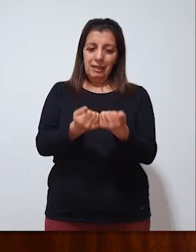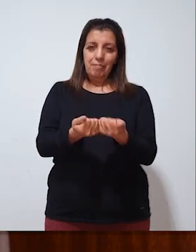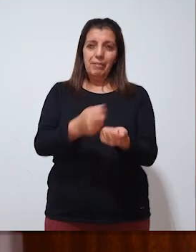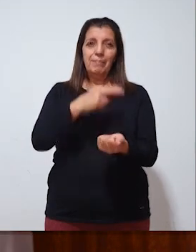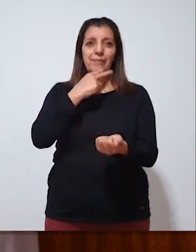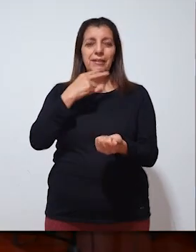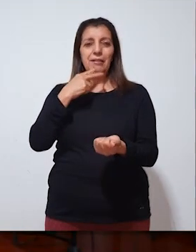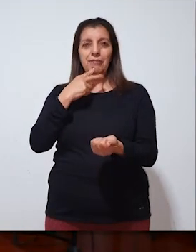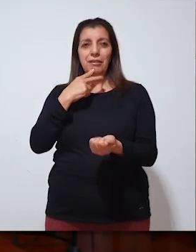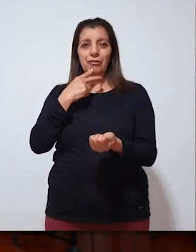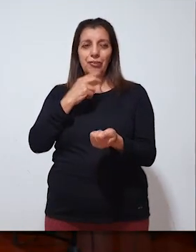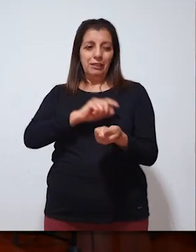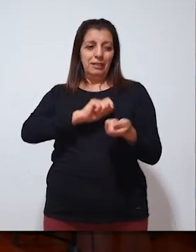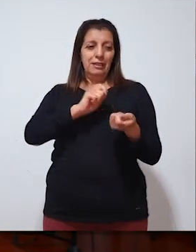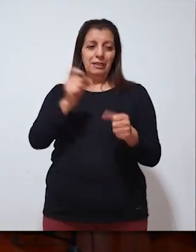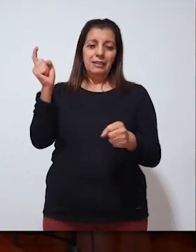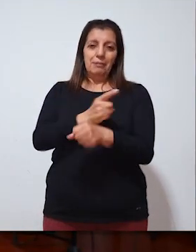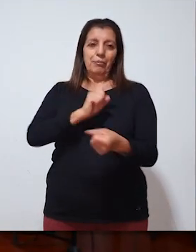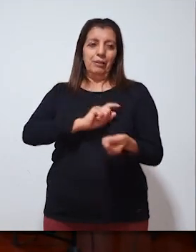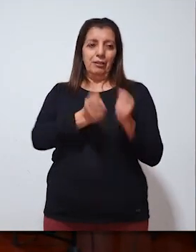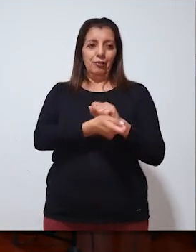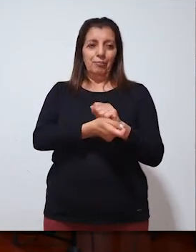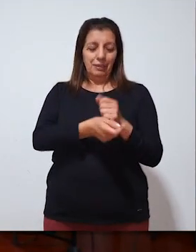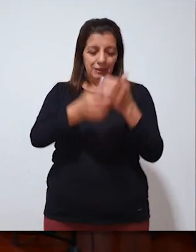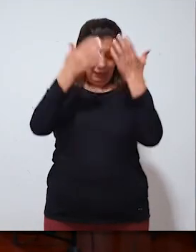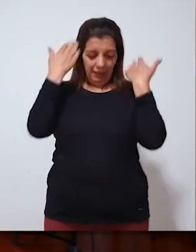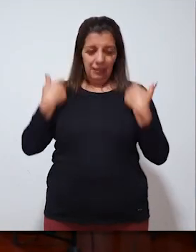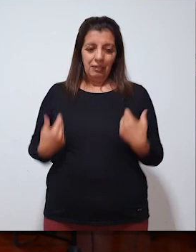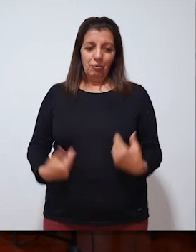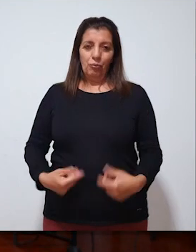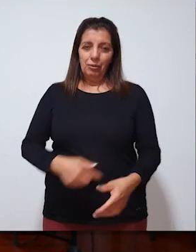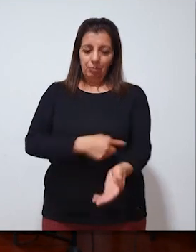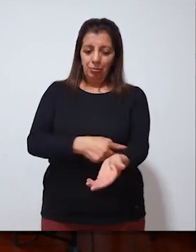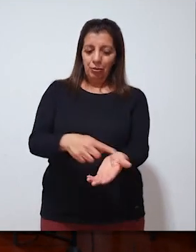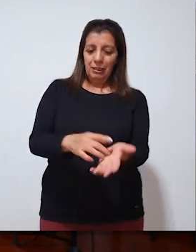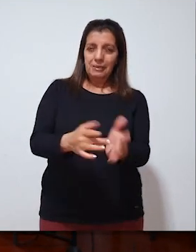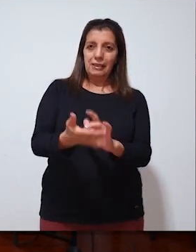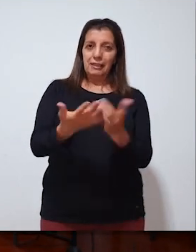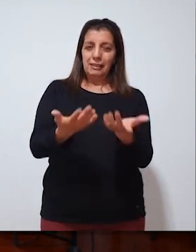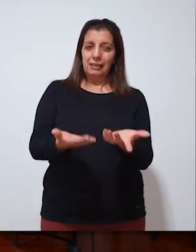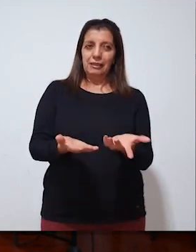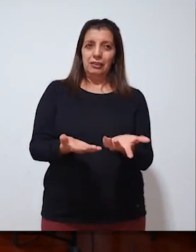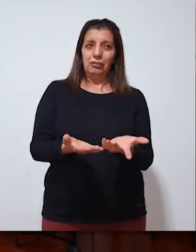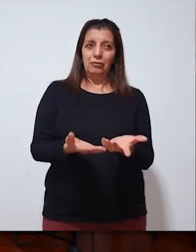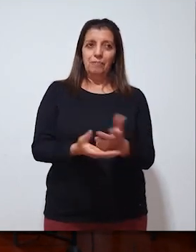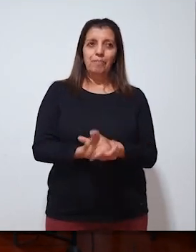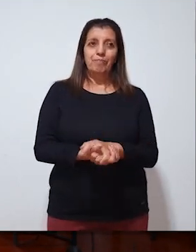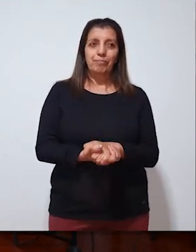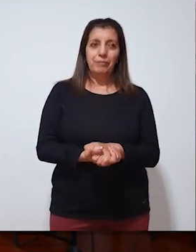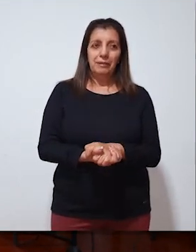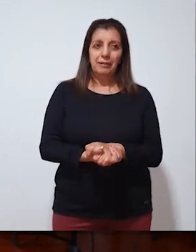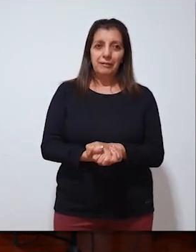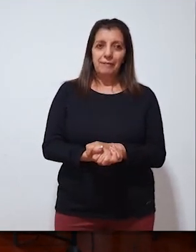se conviertan en el cuerpo y la sangre de Jesucristo, Hijo tuyo y Señor nuestro, que nos mandó